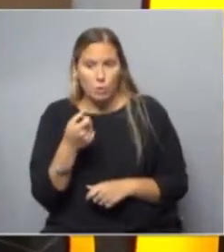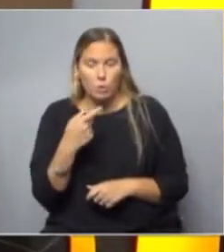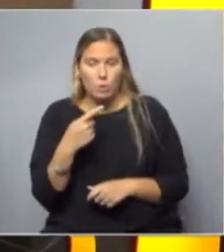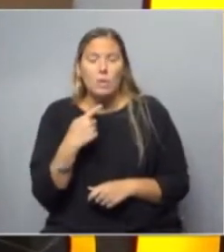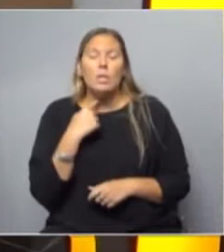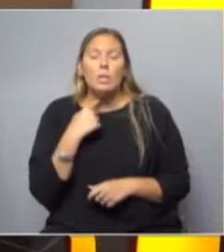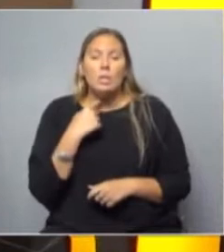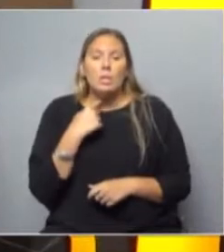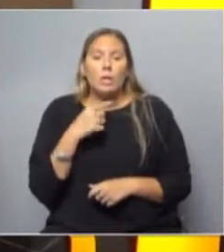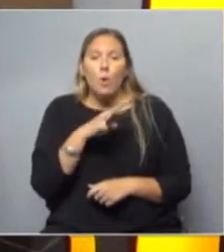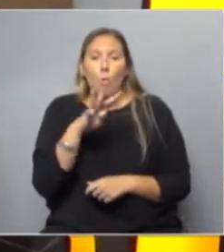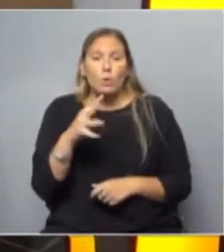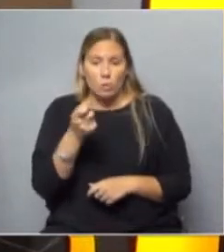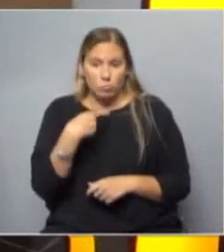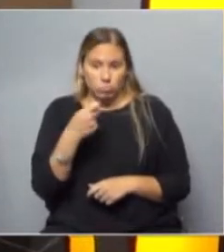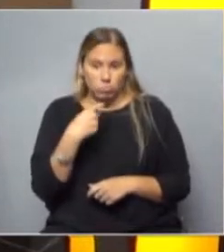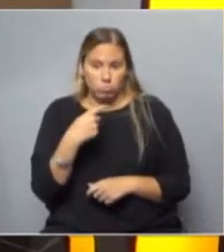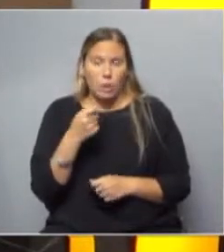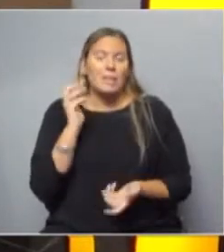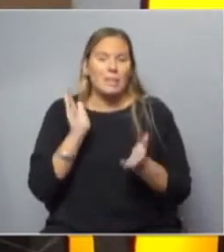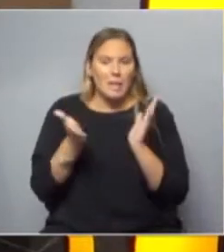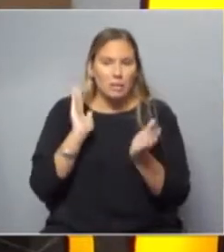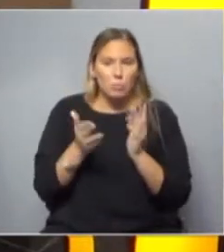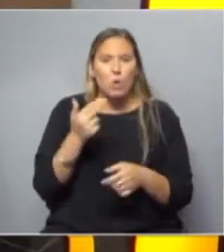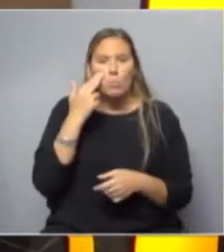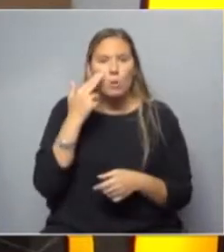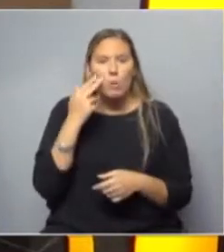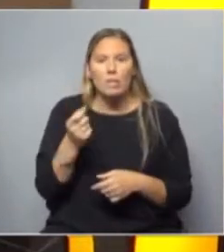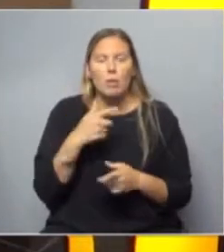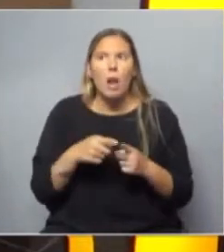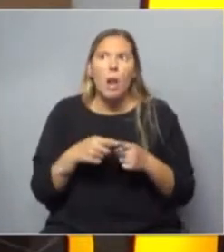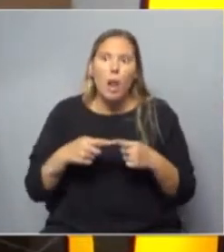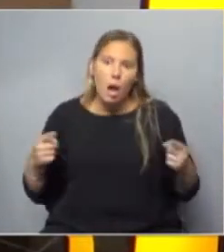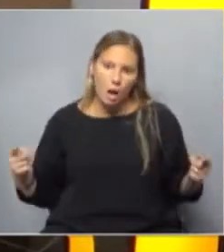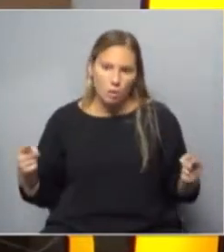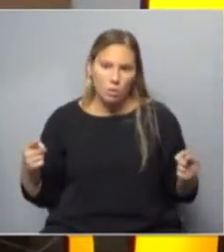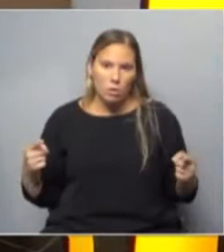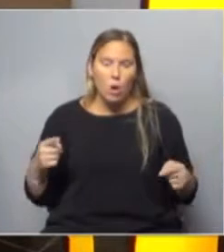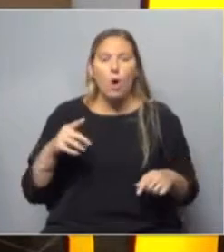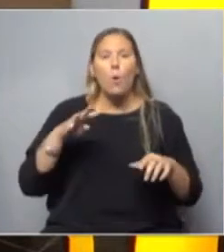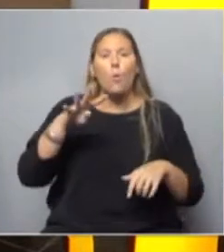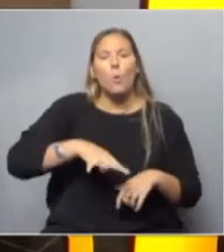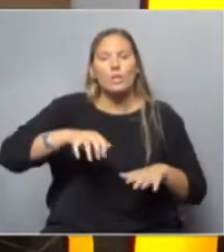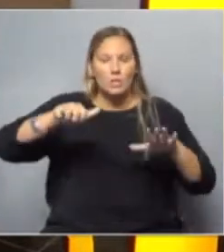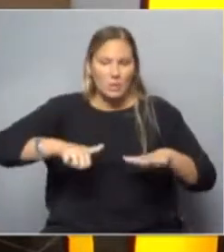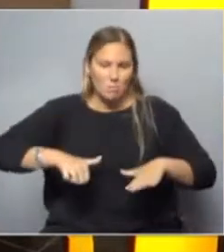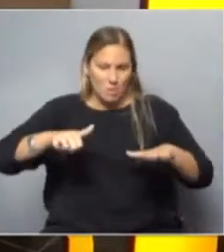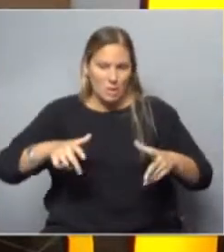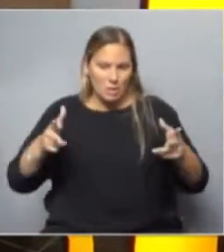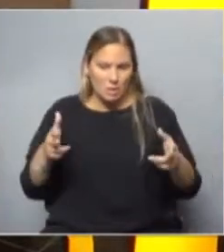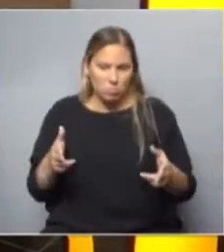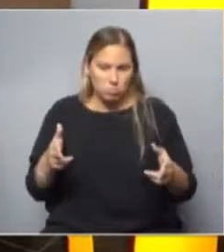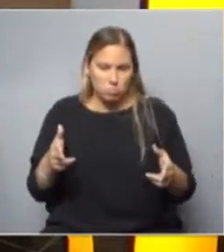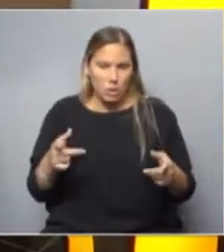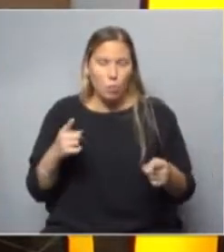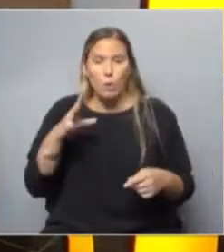utiliza básicamente 4 antibióticos como tratamiento. El problema es que el tratamiento es muy largo, dura entre 4 a 6 meses y cuando son para cepas que